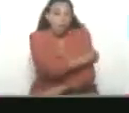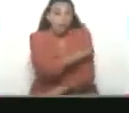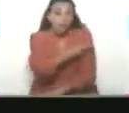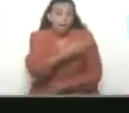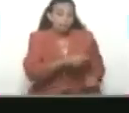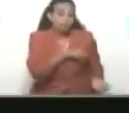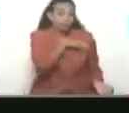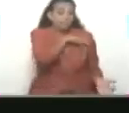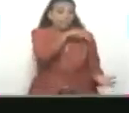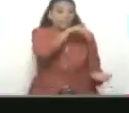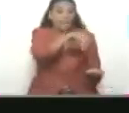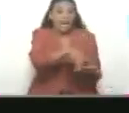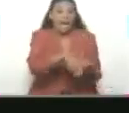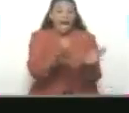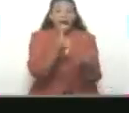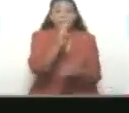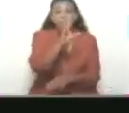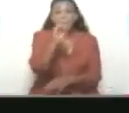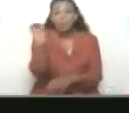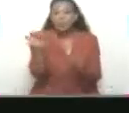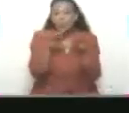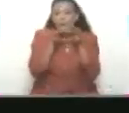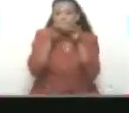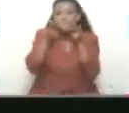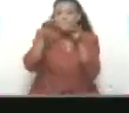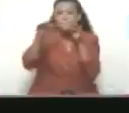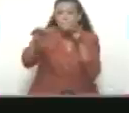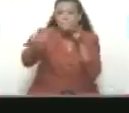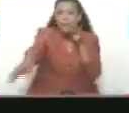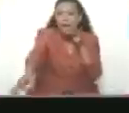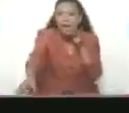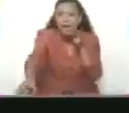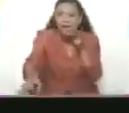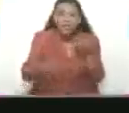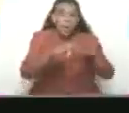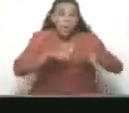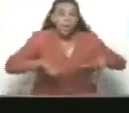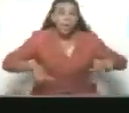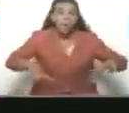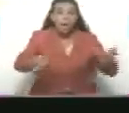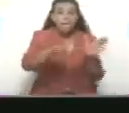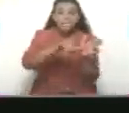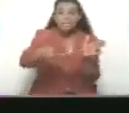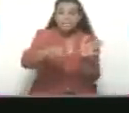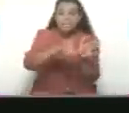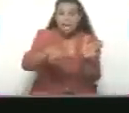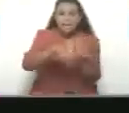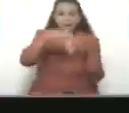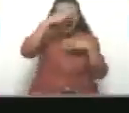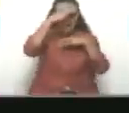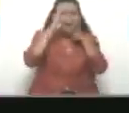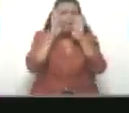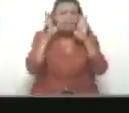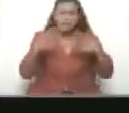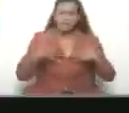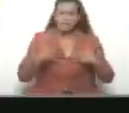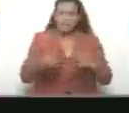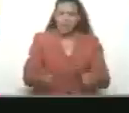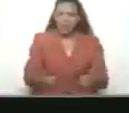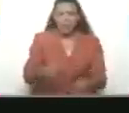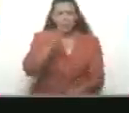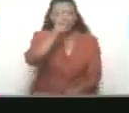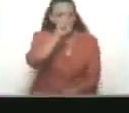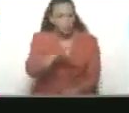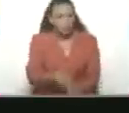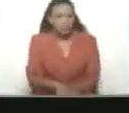Gregorio Hernández que queda a 200 m de este urbanismo es decir este urbanismo va a estar cubierto en materia de salud permanentemente